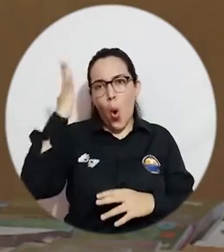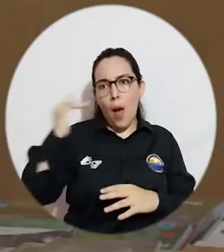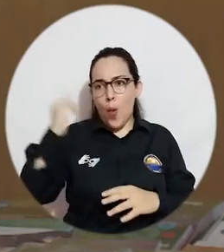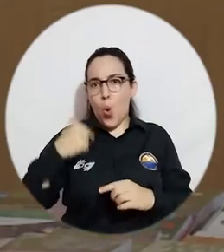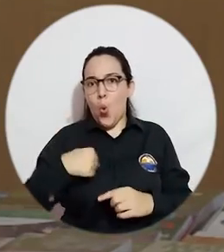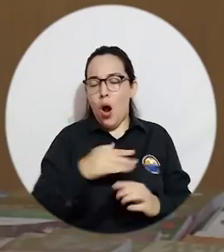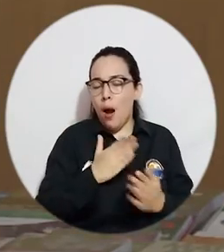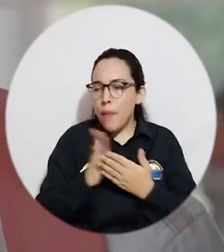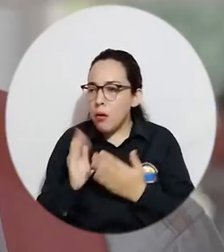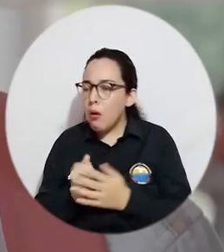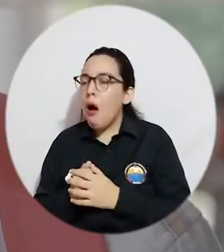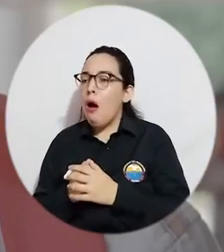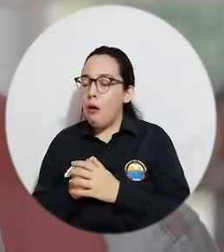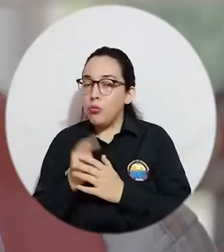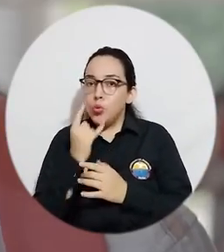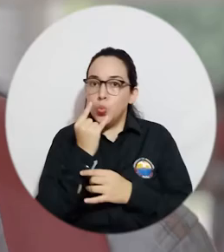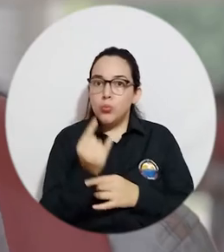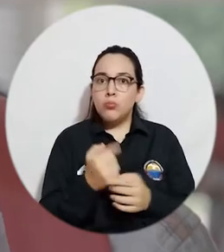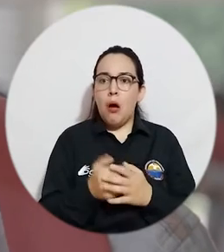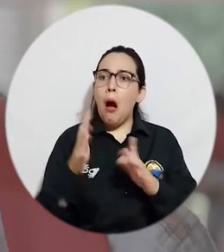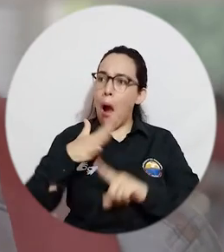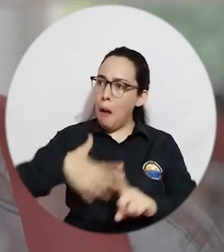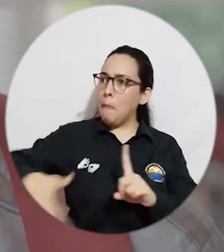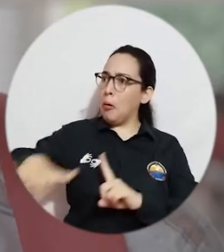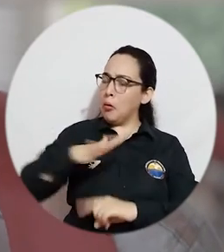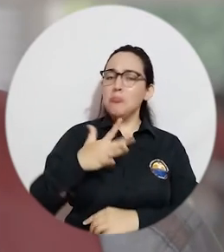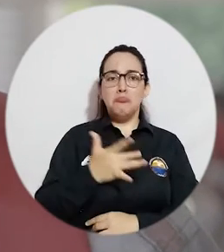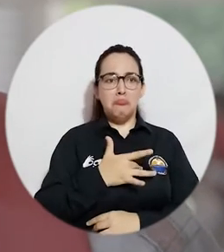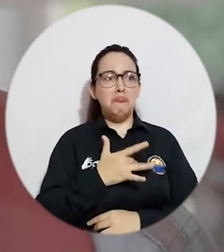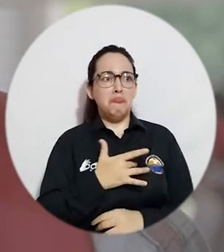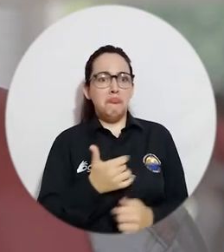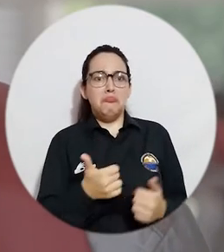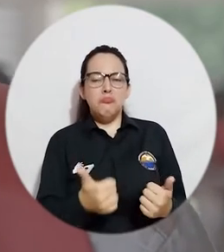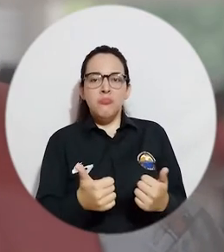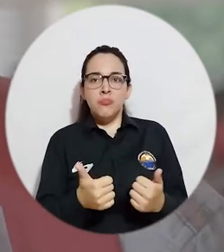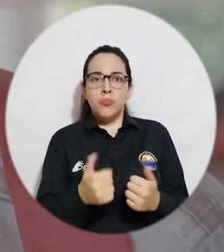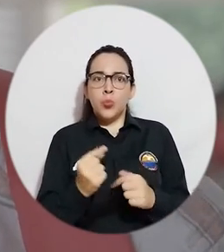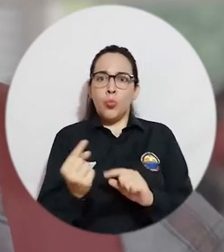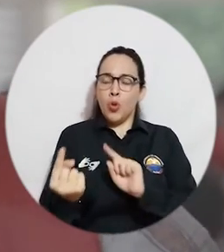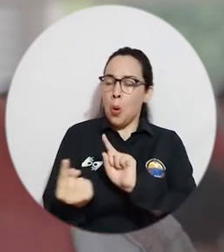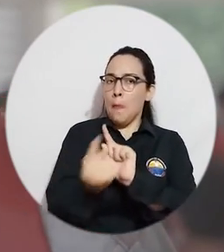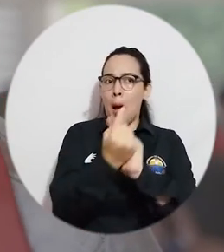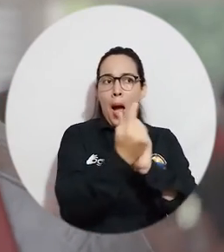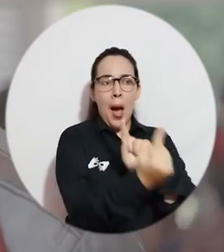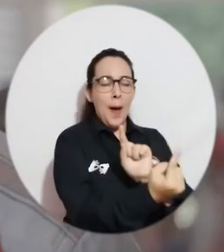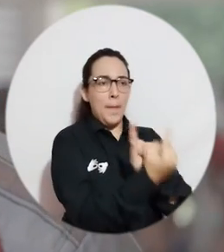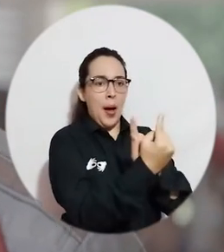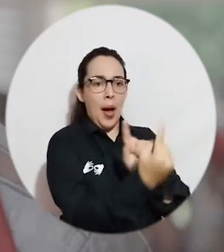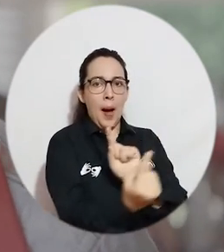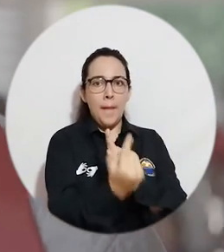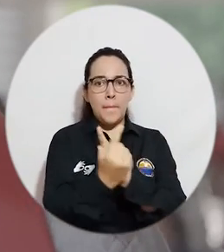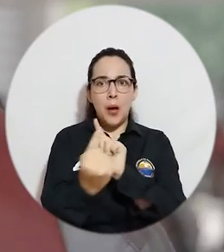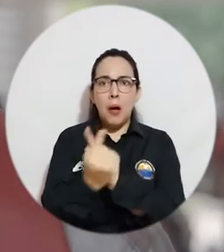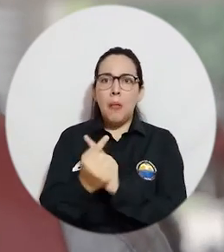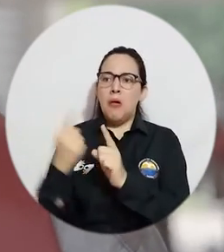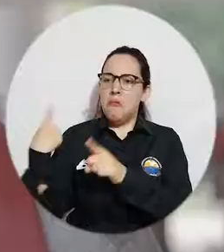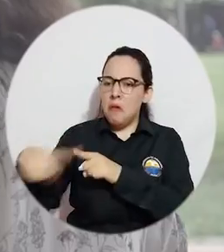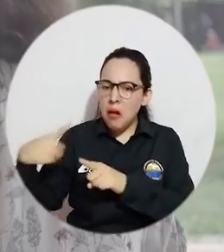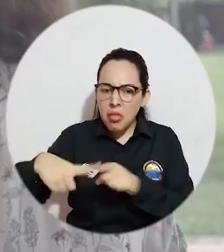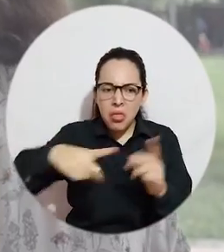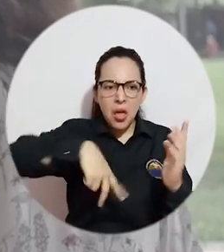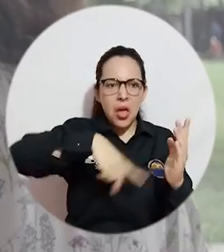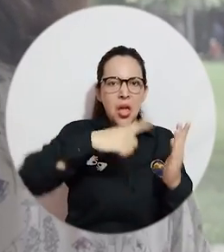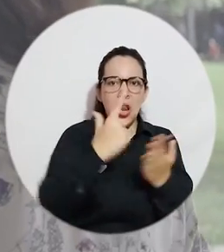salen como de la academia. Bueno, el ambiente es agradable, uno se puede encontrar con gente, a ver